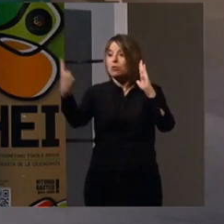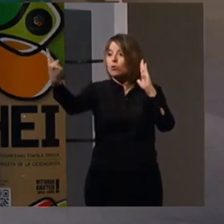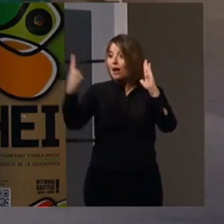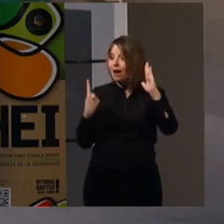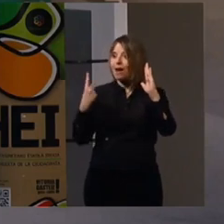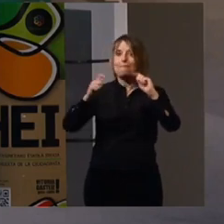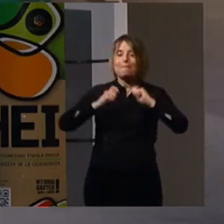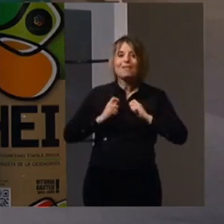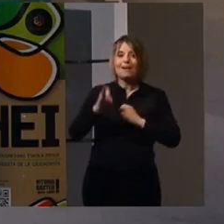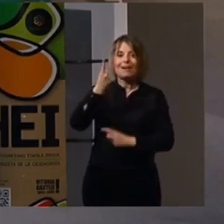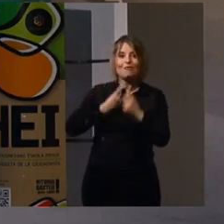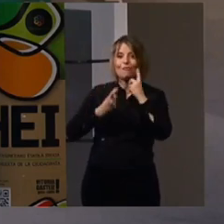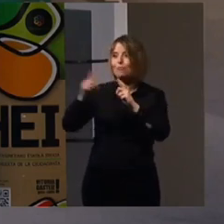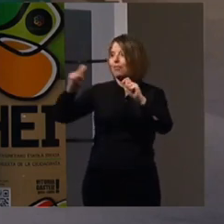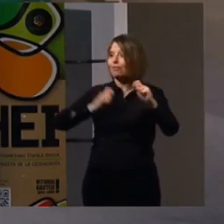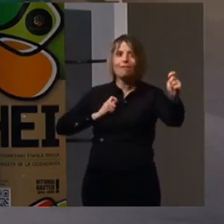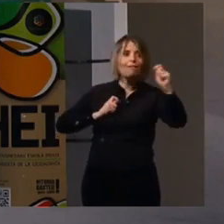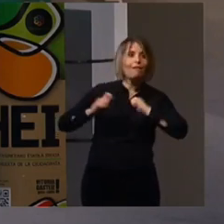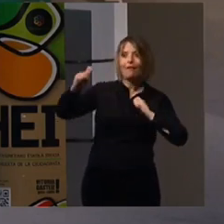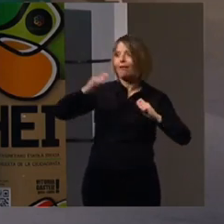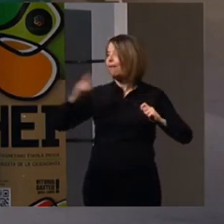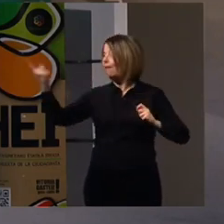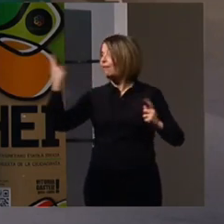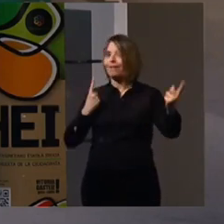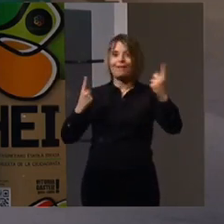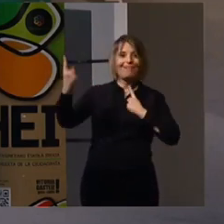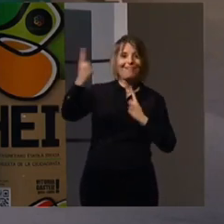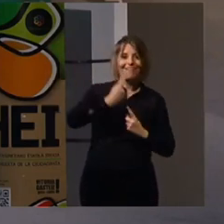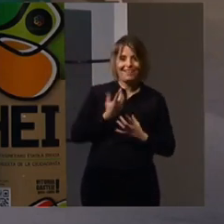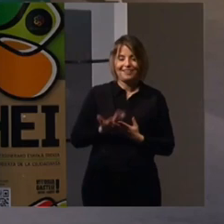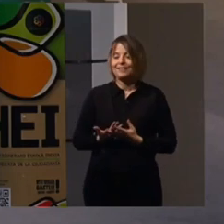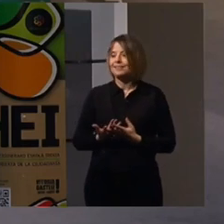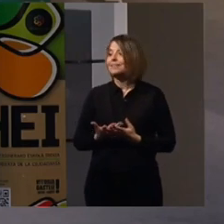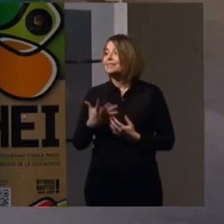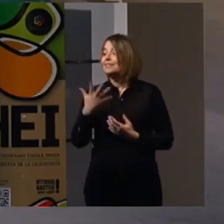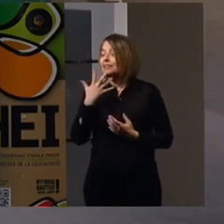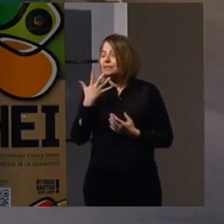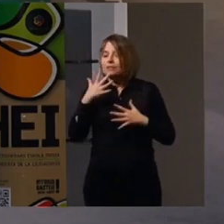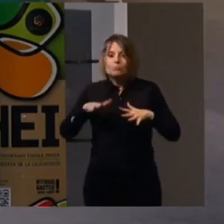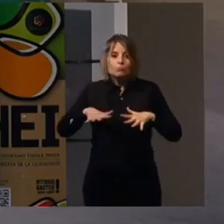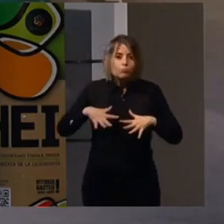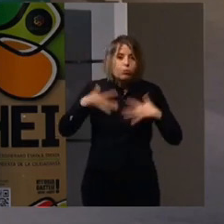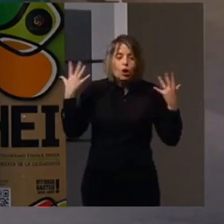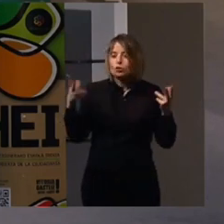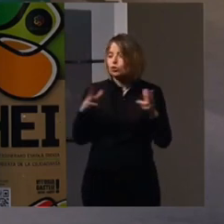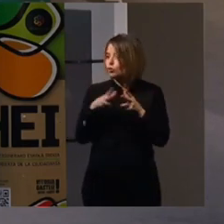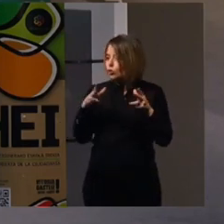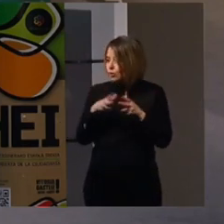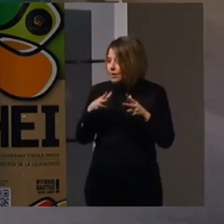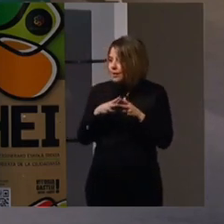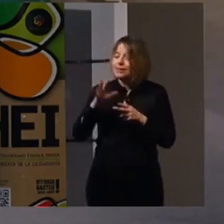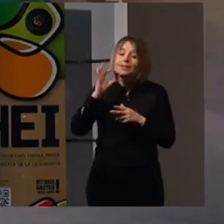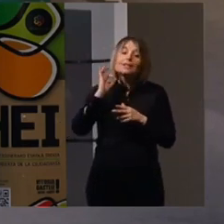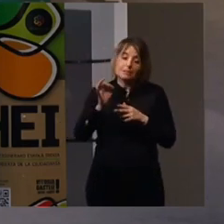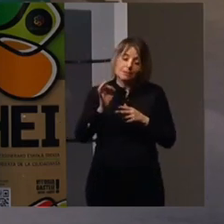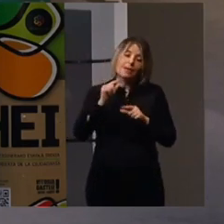no me aporte algo sobre quiénes somos y sobre qué nos pasa. Claro, cuando de repente toda la sociedad de golpe, es verdad que agravado por